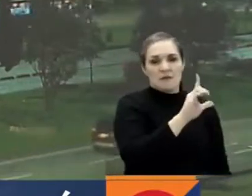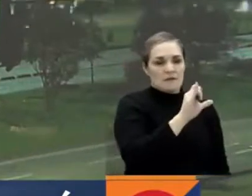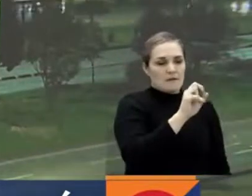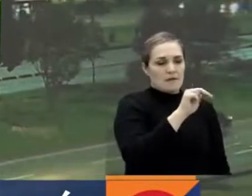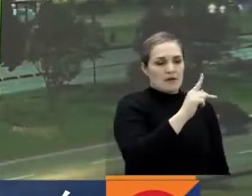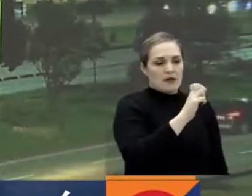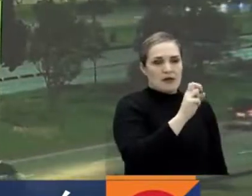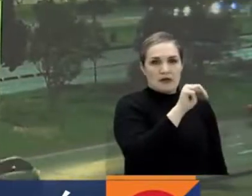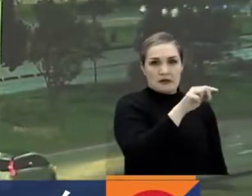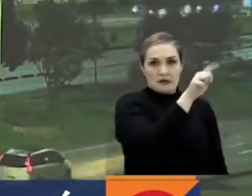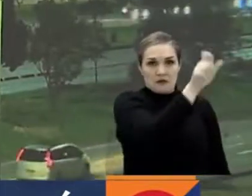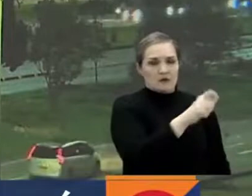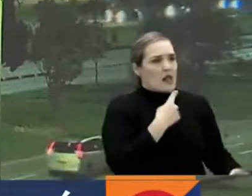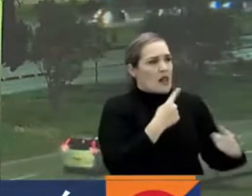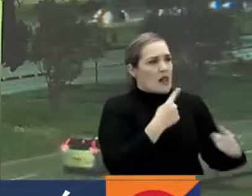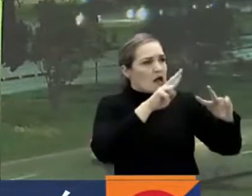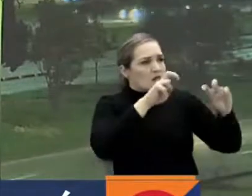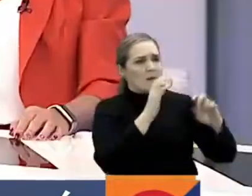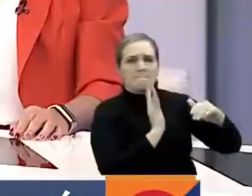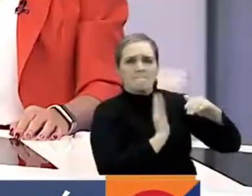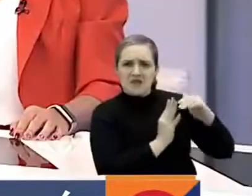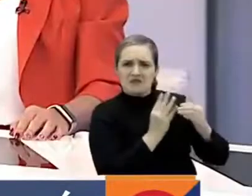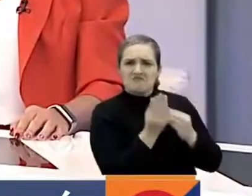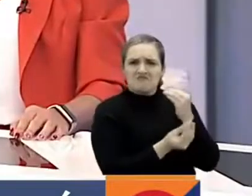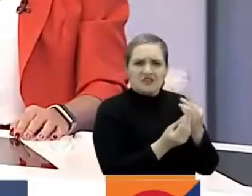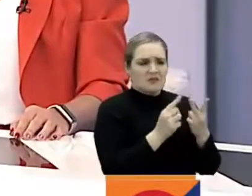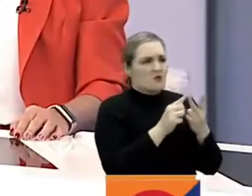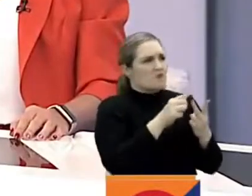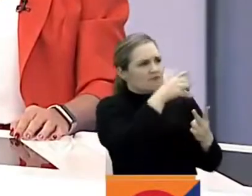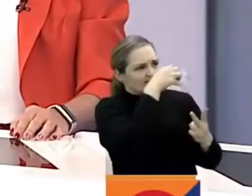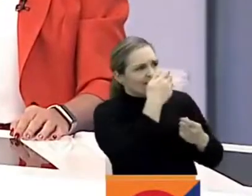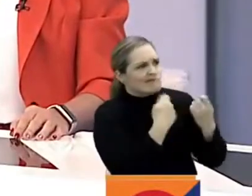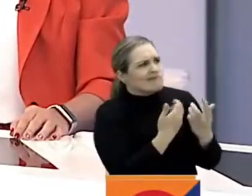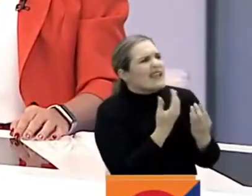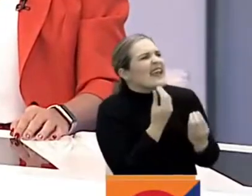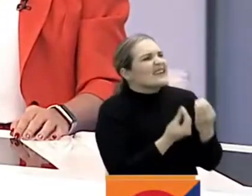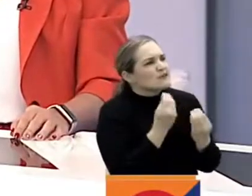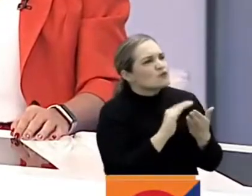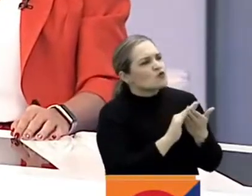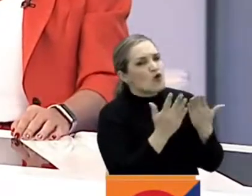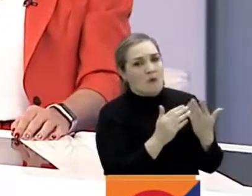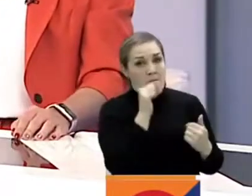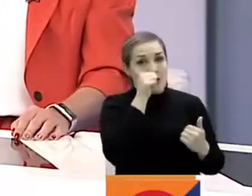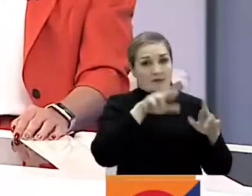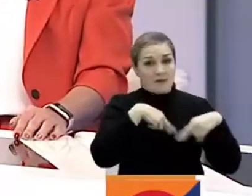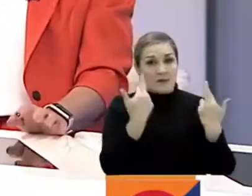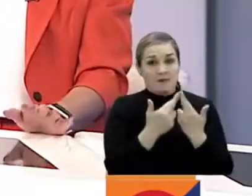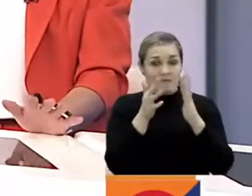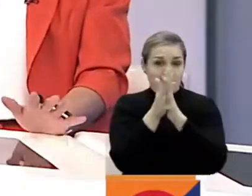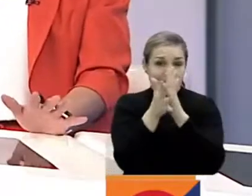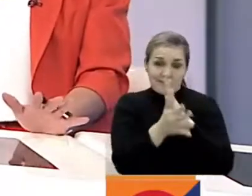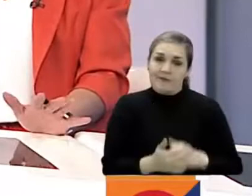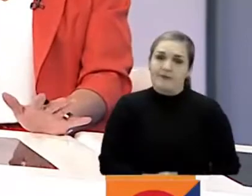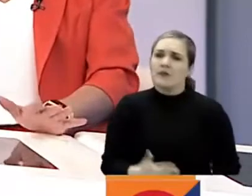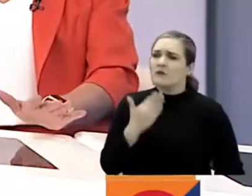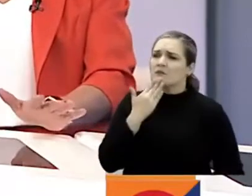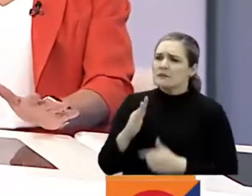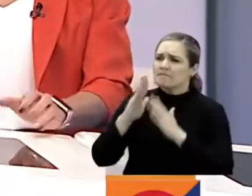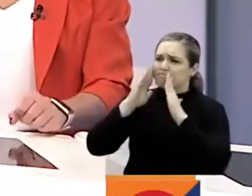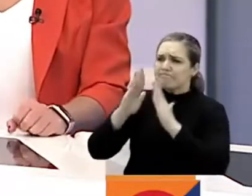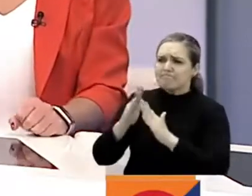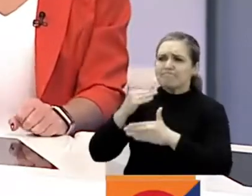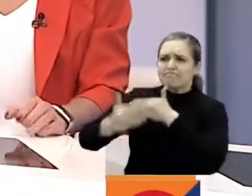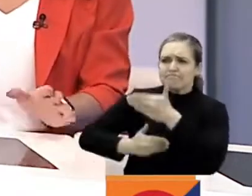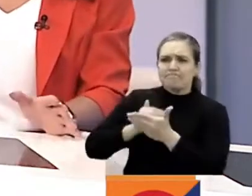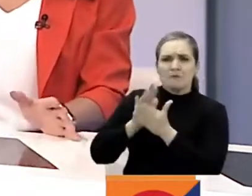lucha contra el narcotráfico. Desde la sala de redacción, Luisa Barberi, RTVC Noticias, conectados 24/7. Gracias, Luisa. Seguimos atentos